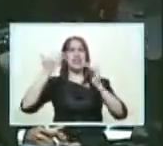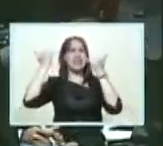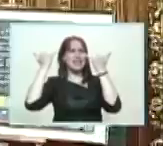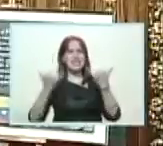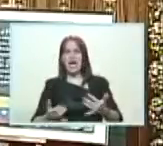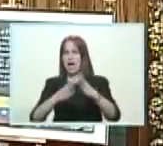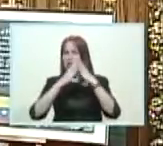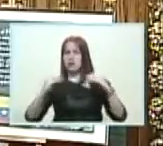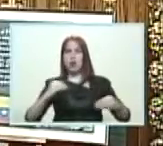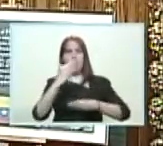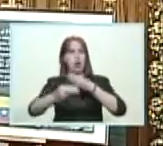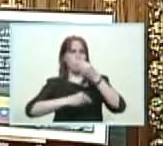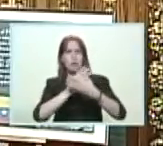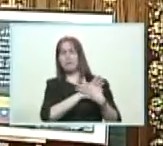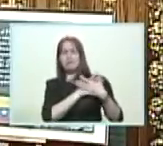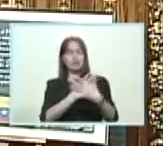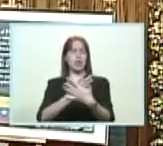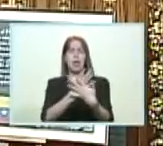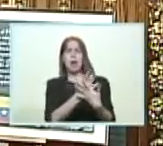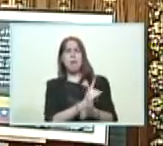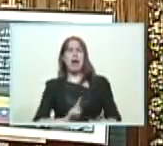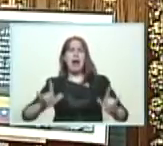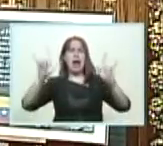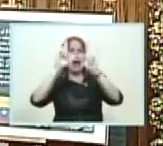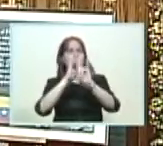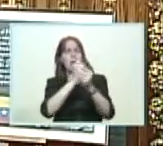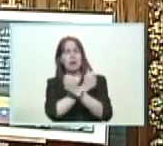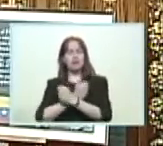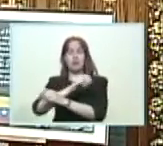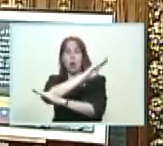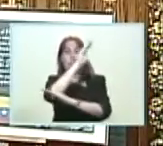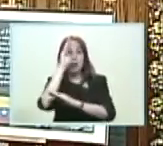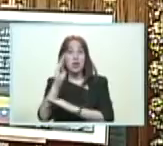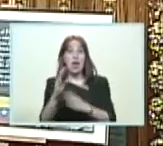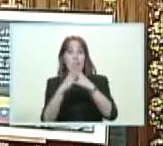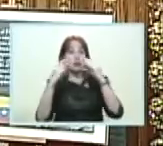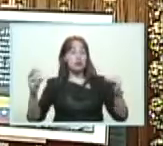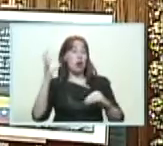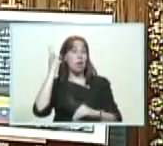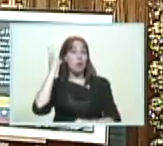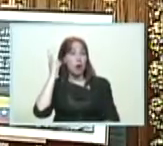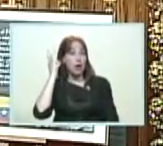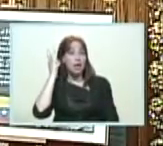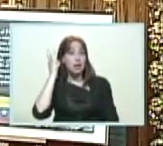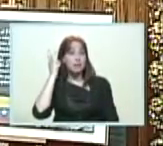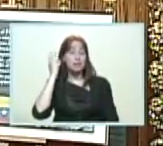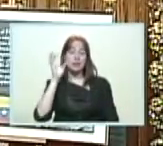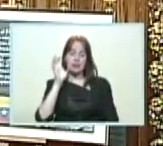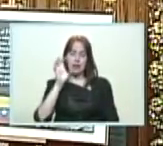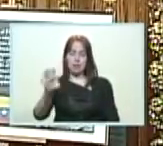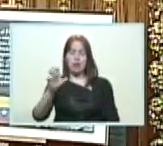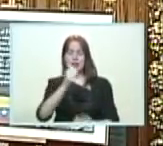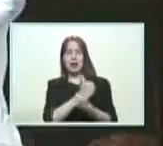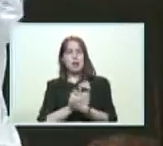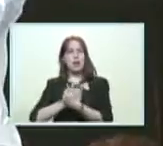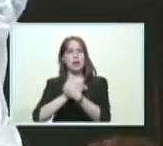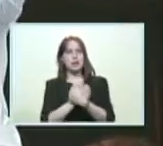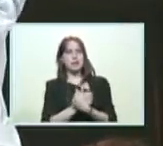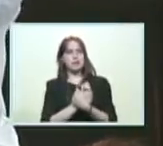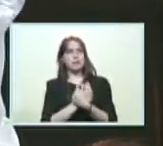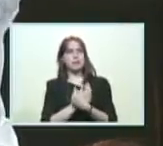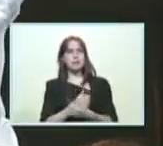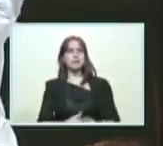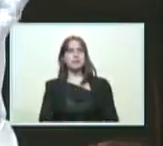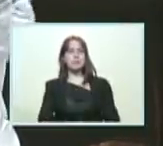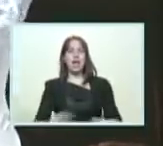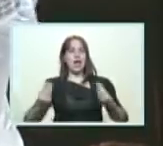podamos hacer para amar, proteger, acompañar a la mujer de nuestra patria amada.